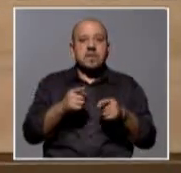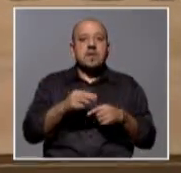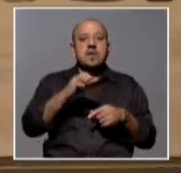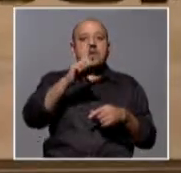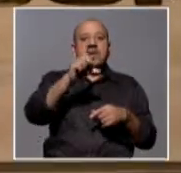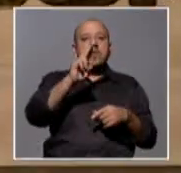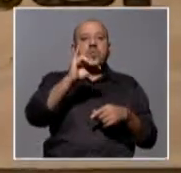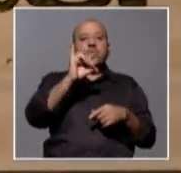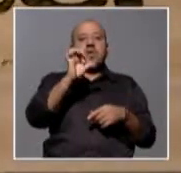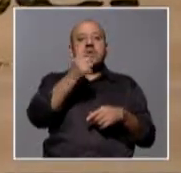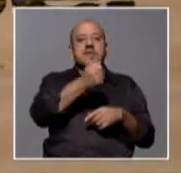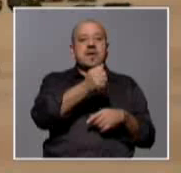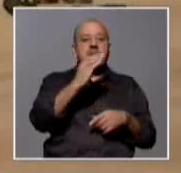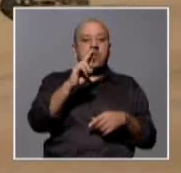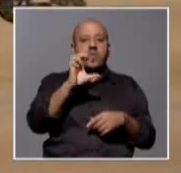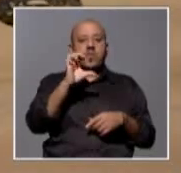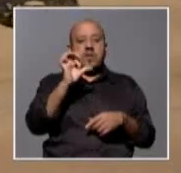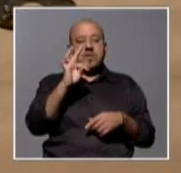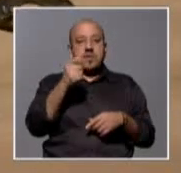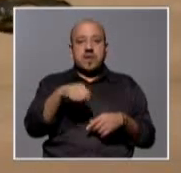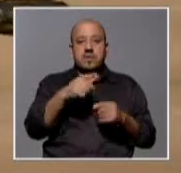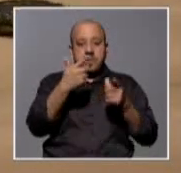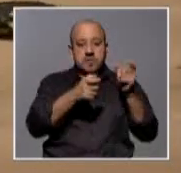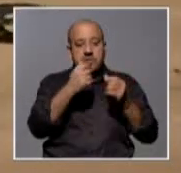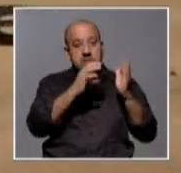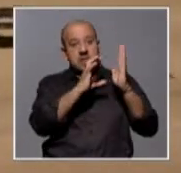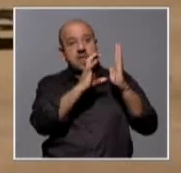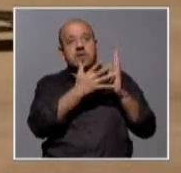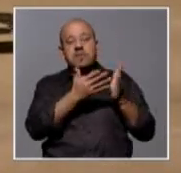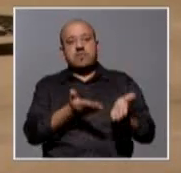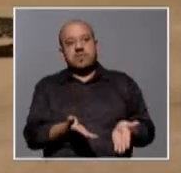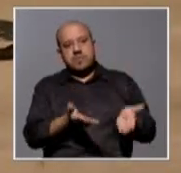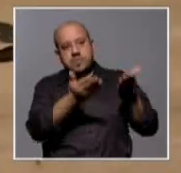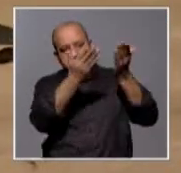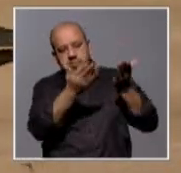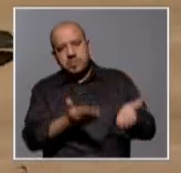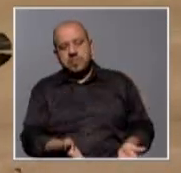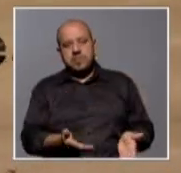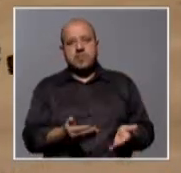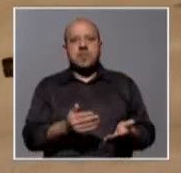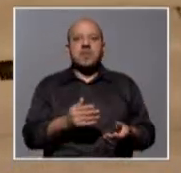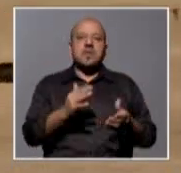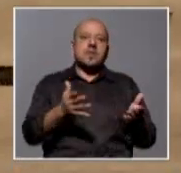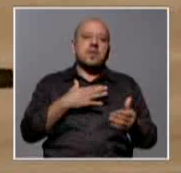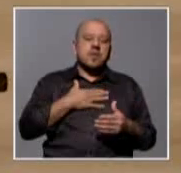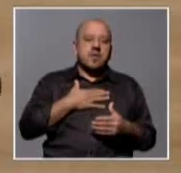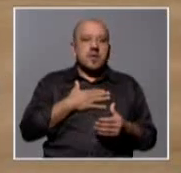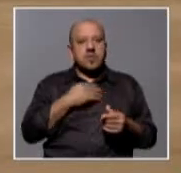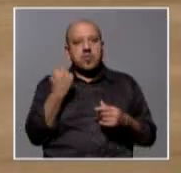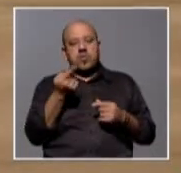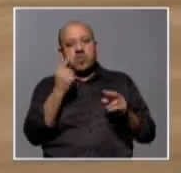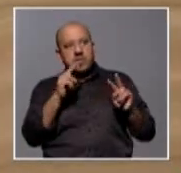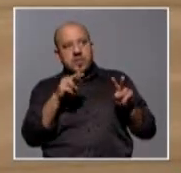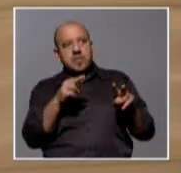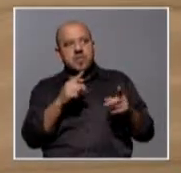Cuesta, porque hay personas que se convierten en símbolos por ser un ejemplo humano y tan, tan queridas y tan admiradas por